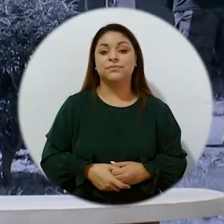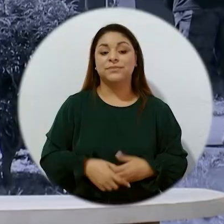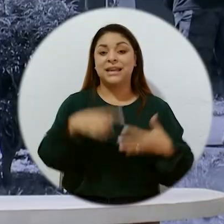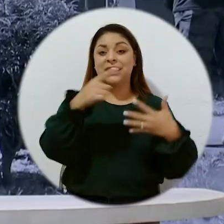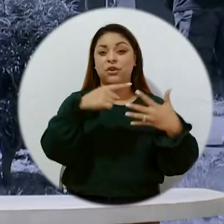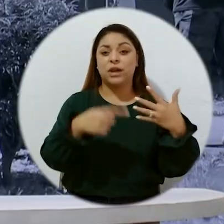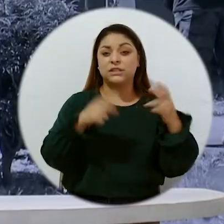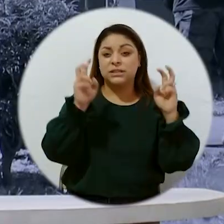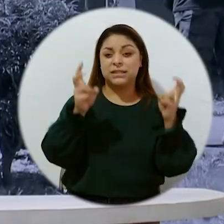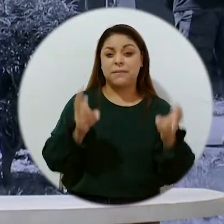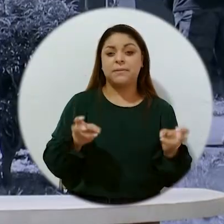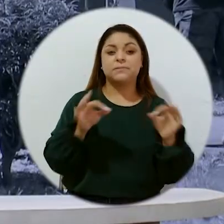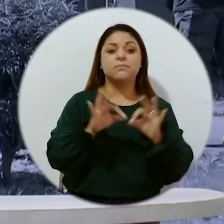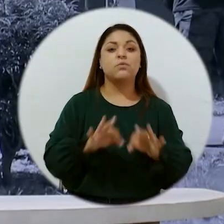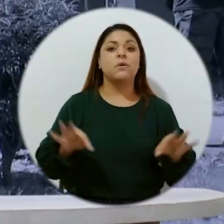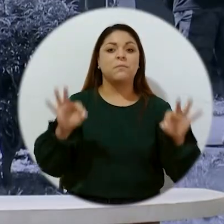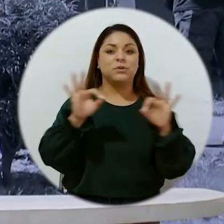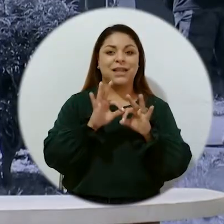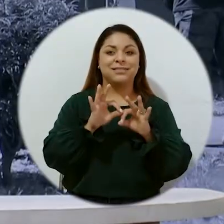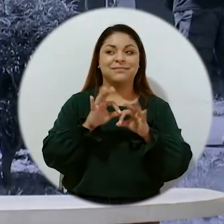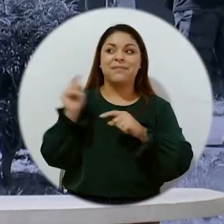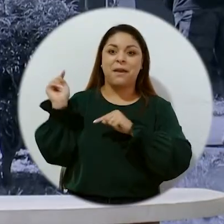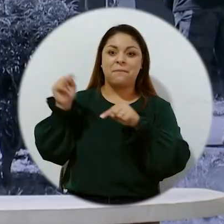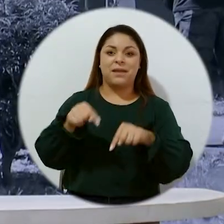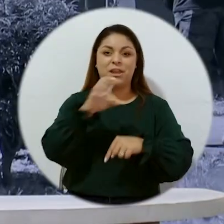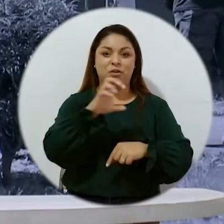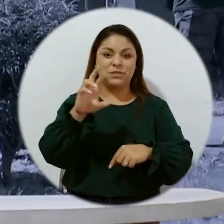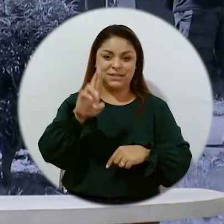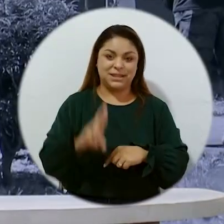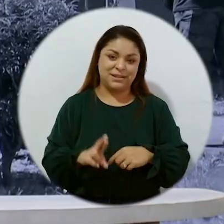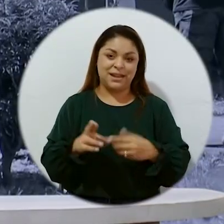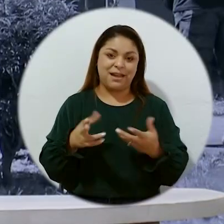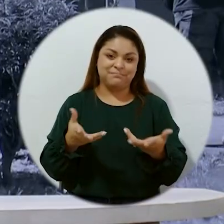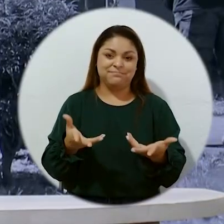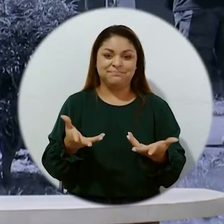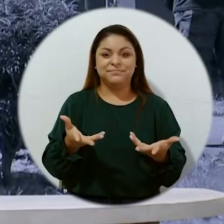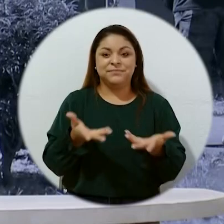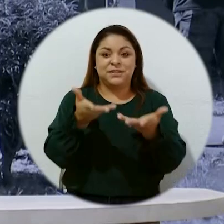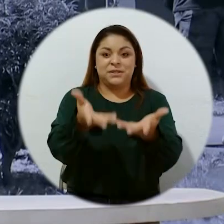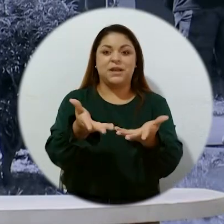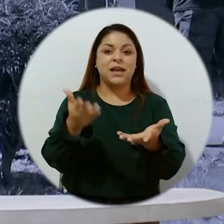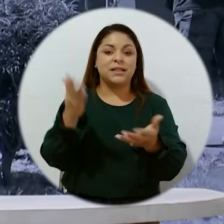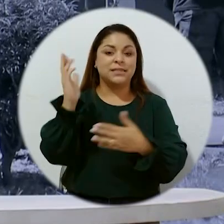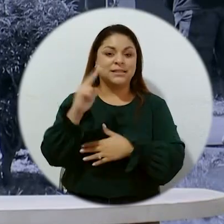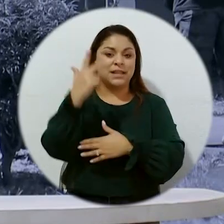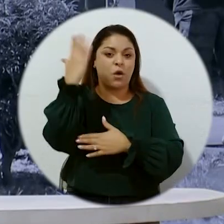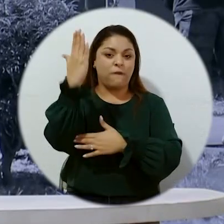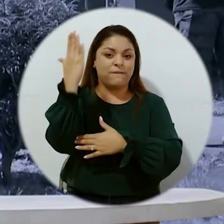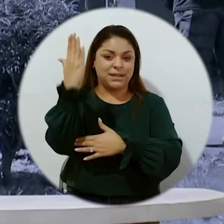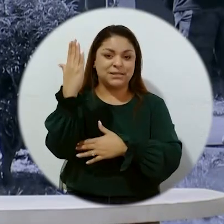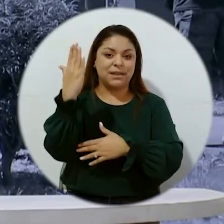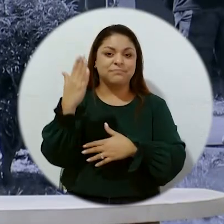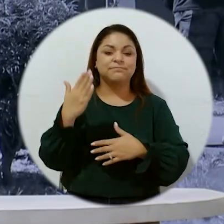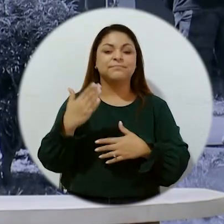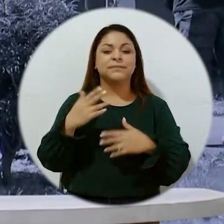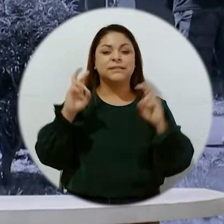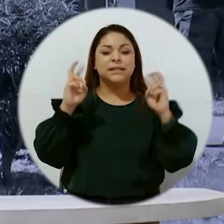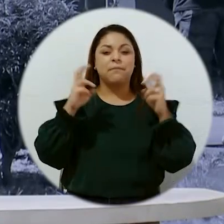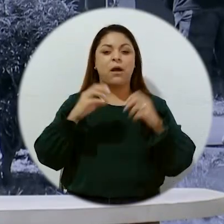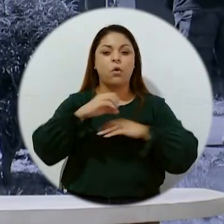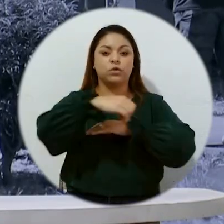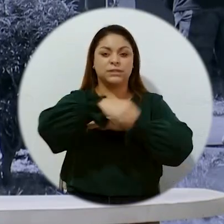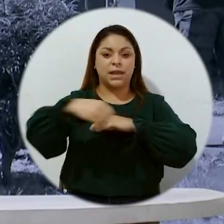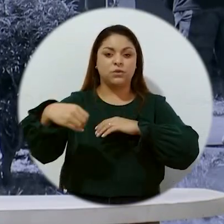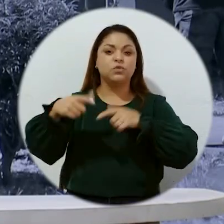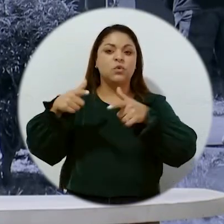Con estos temas tan importantes llega Costa Rica a la tercera conferencia de Naciones Unidas sobre océanos que tendrá lugar en Francia y en la cual Costa Rica